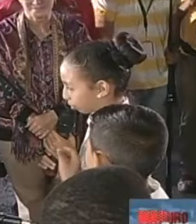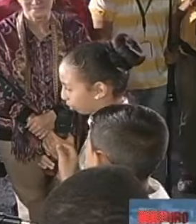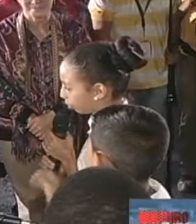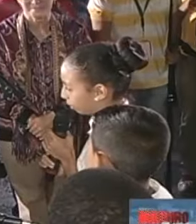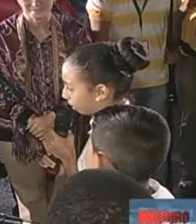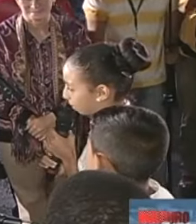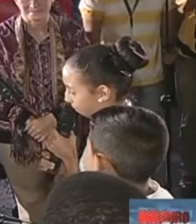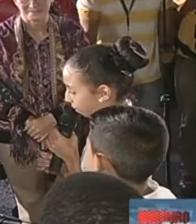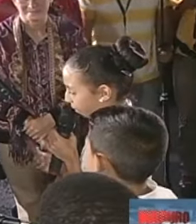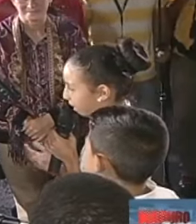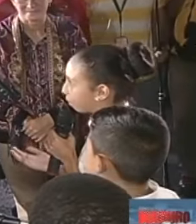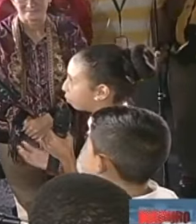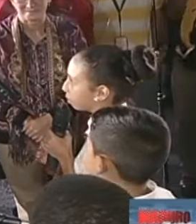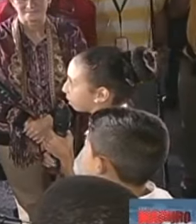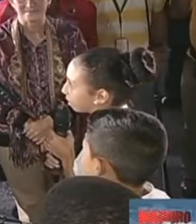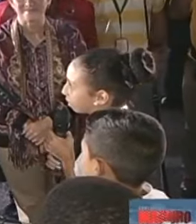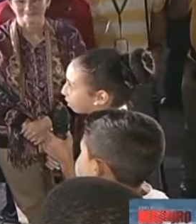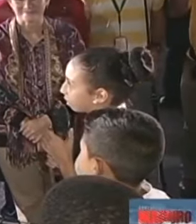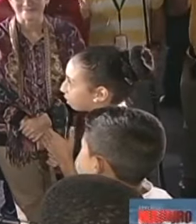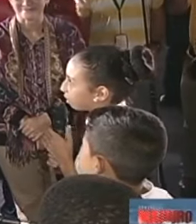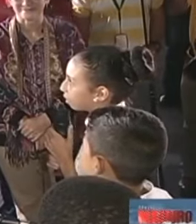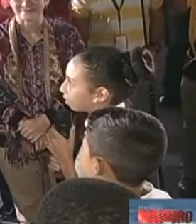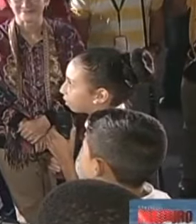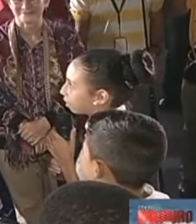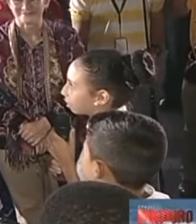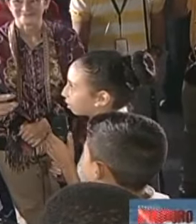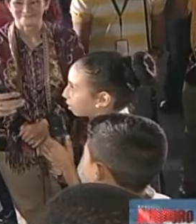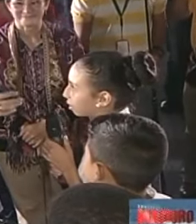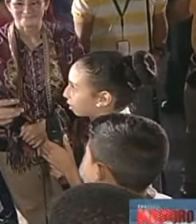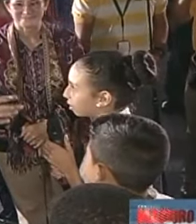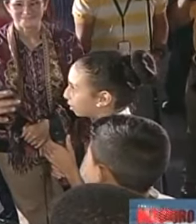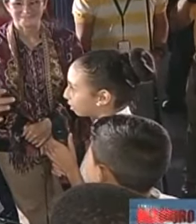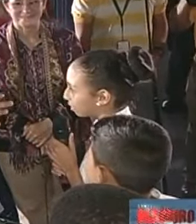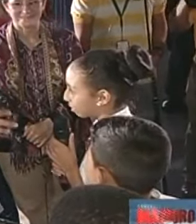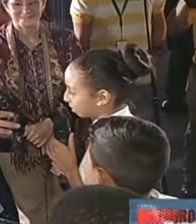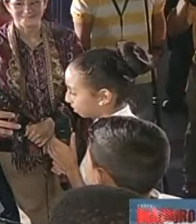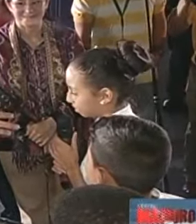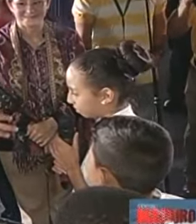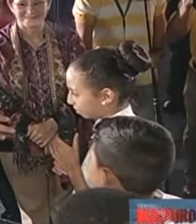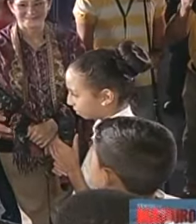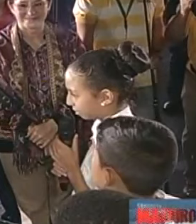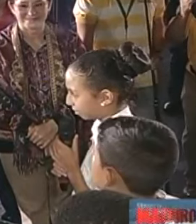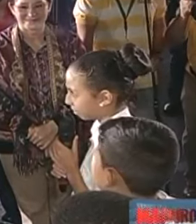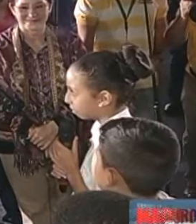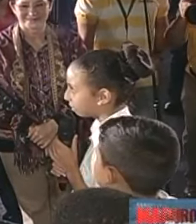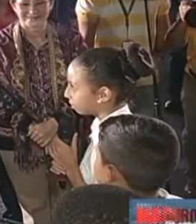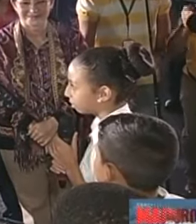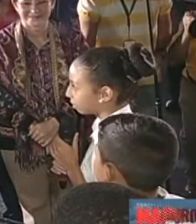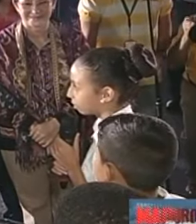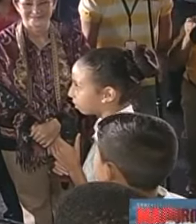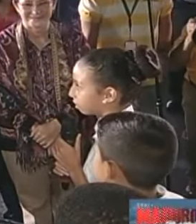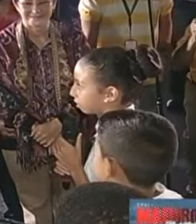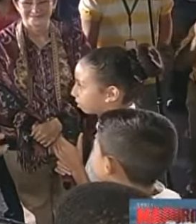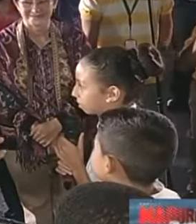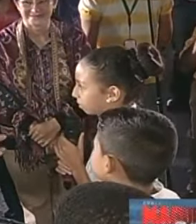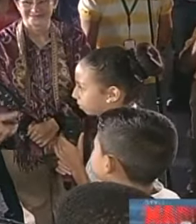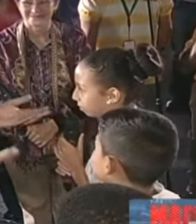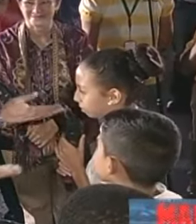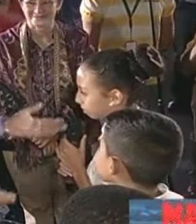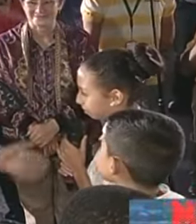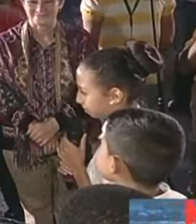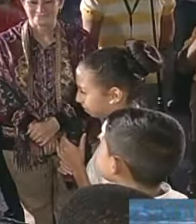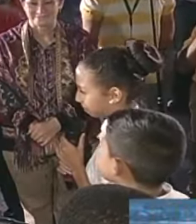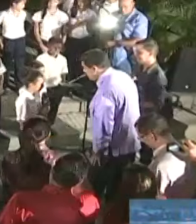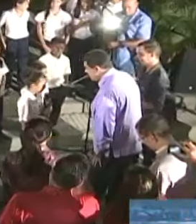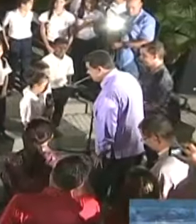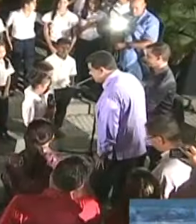especial para nosotros y espero que le guste. Creo que es lo que más me puede gustar en la vida, escuchar una canción hecha e interpretada por unos